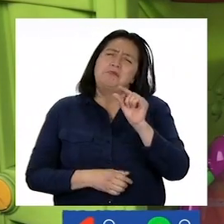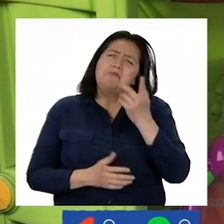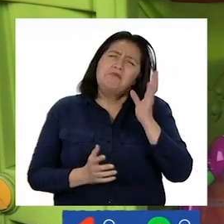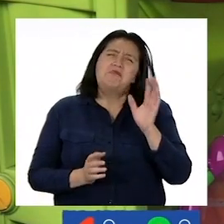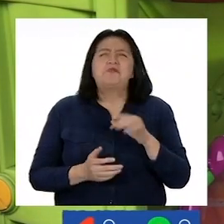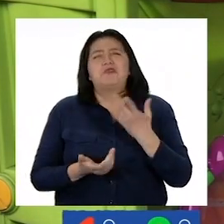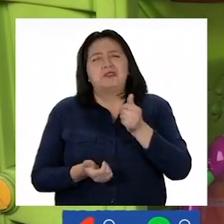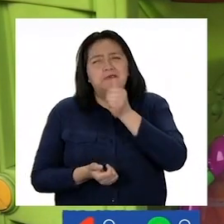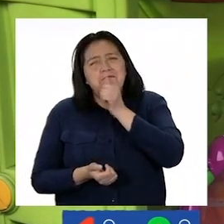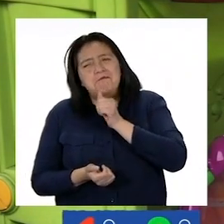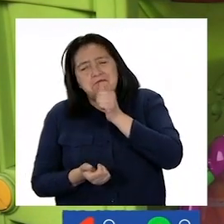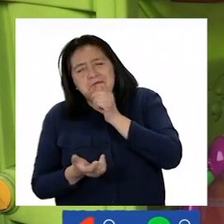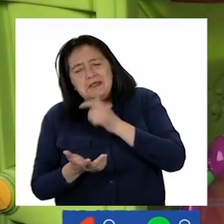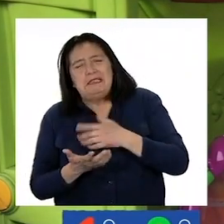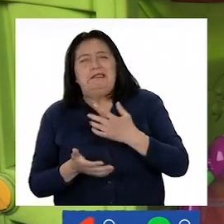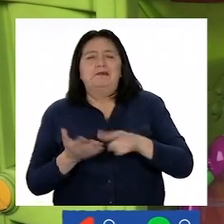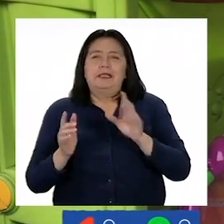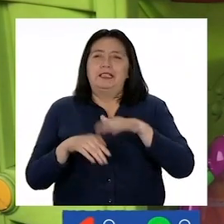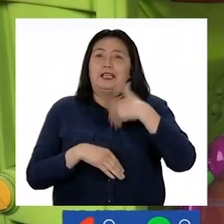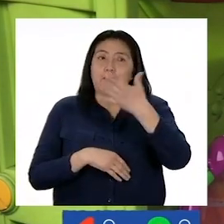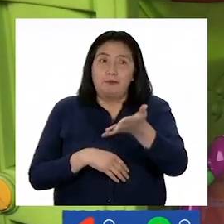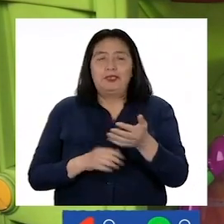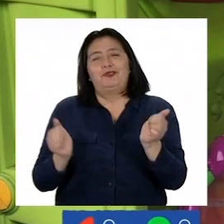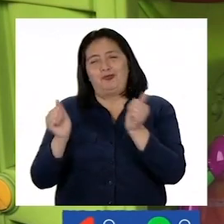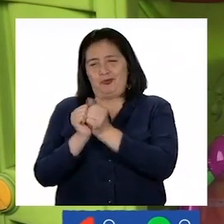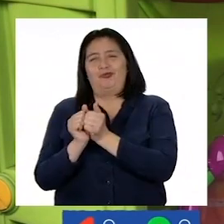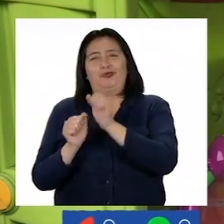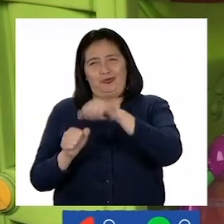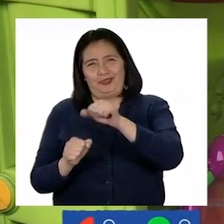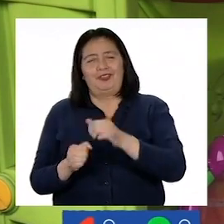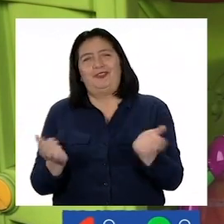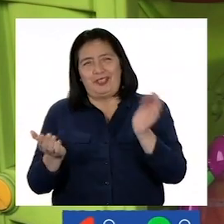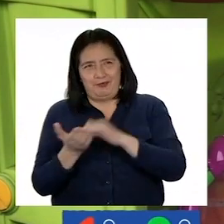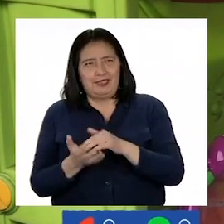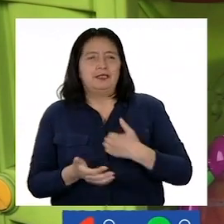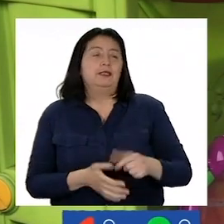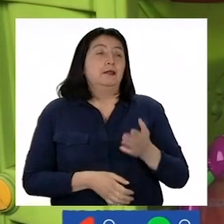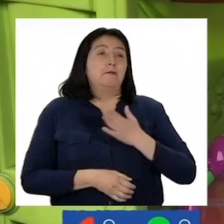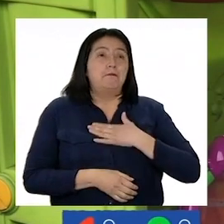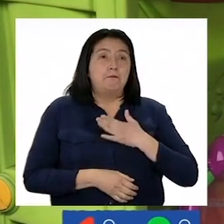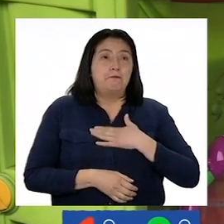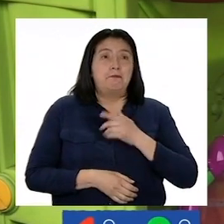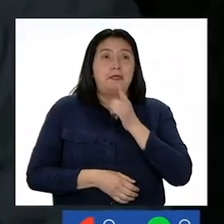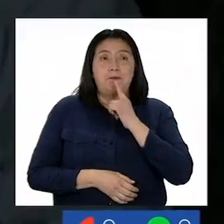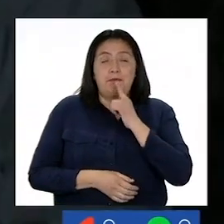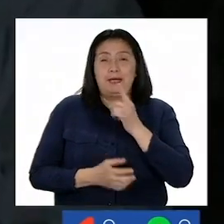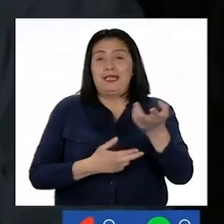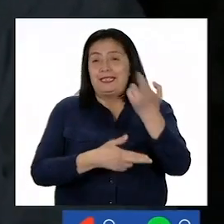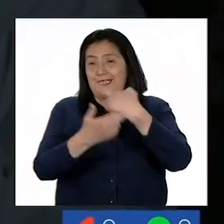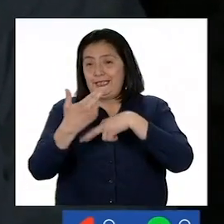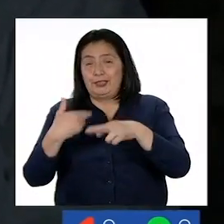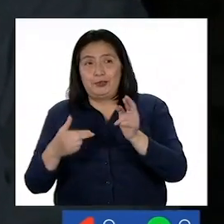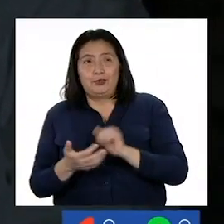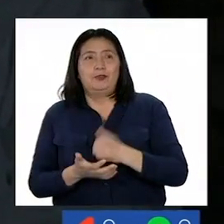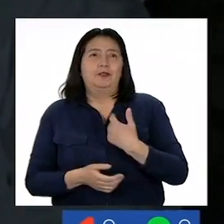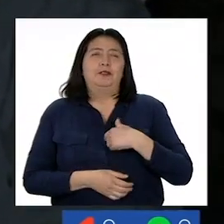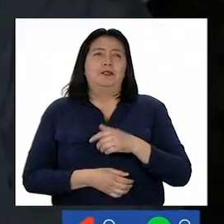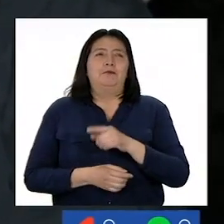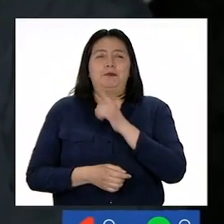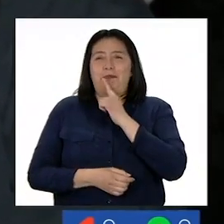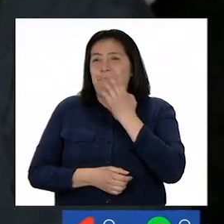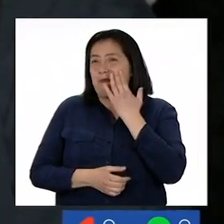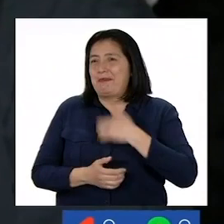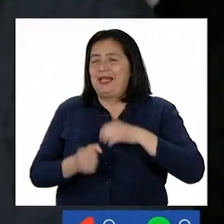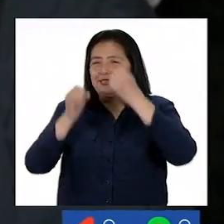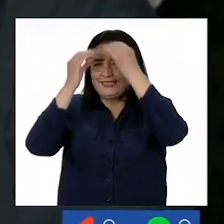pequeño sacrificio para que luego estuviesen juntos. Cuando mi papá volvió, mis papás se